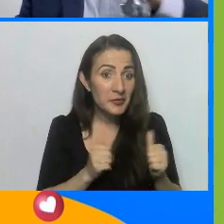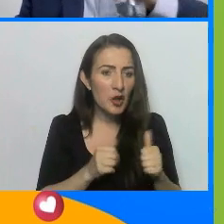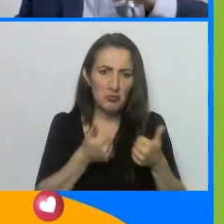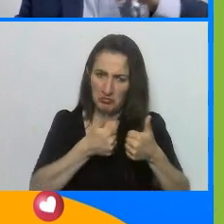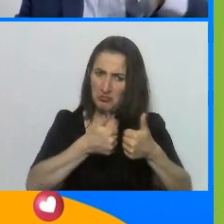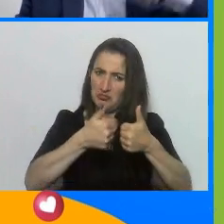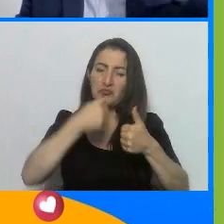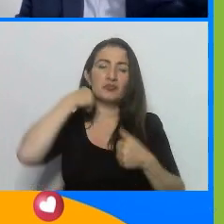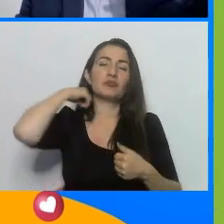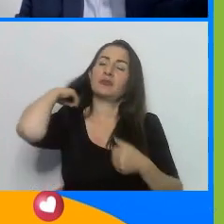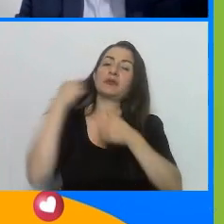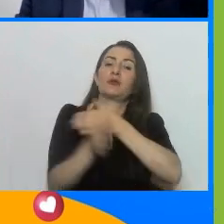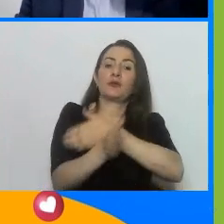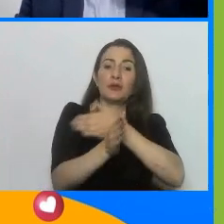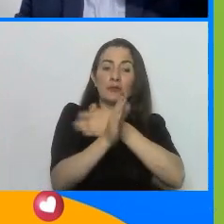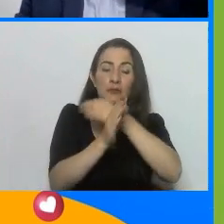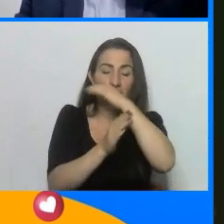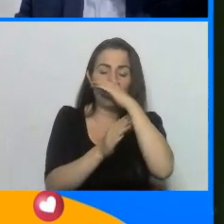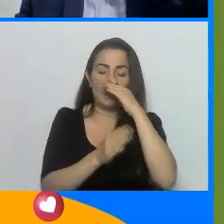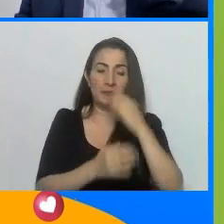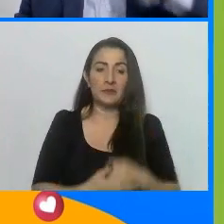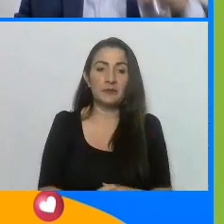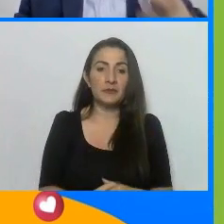vamos, ¿no? Bueno, sigamos.